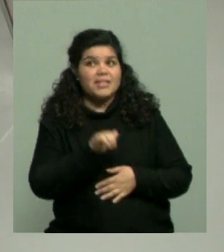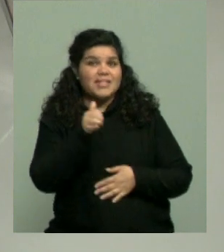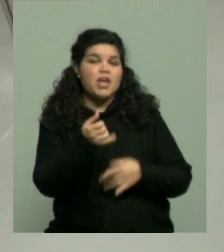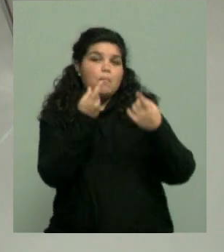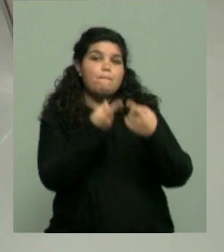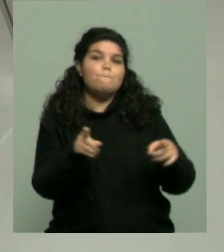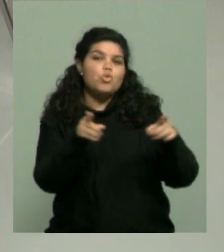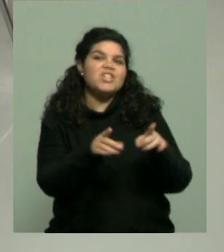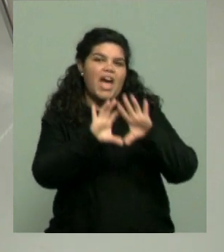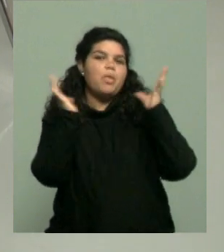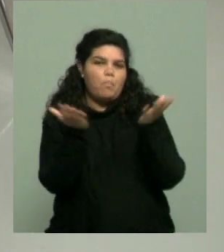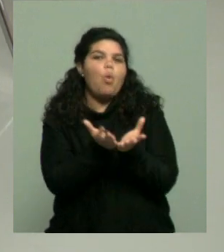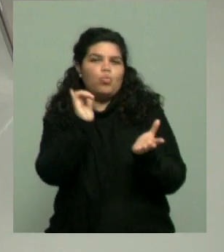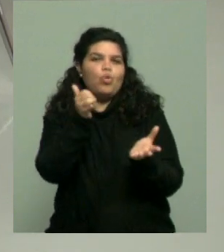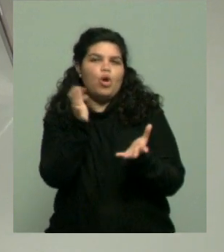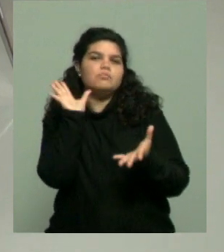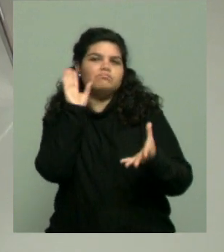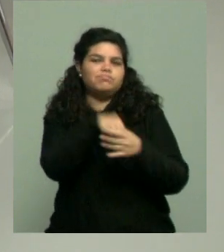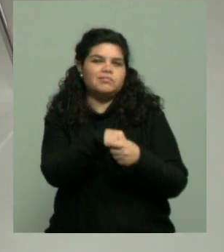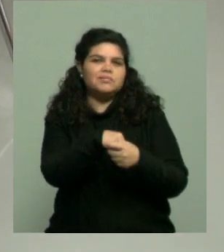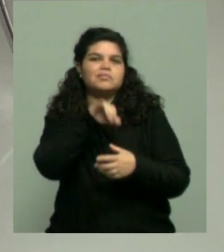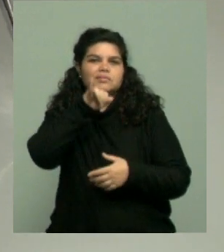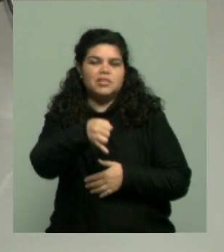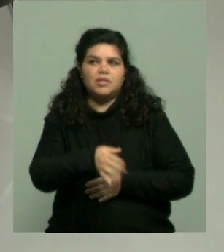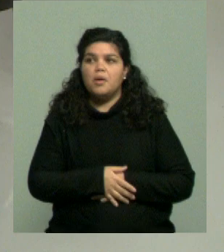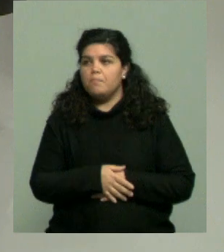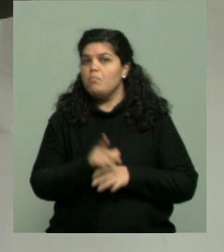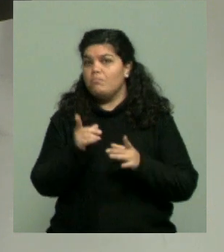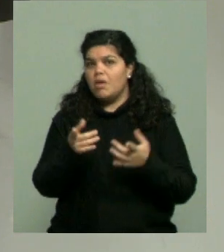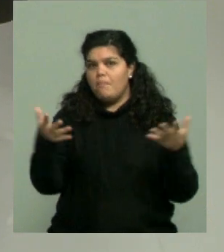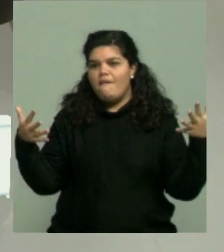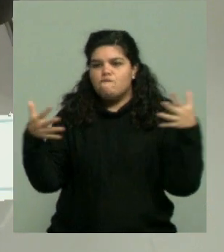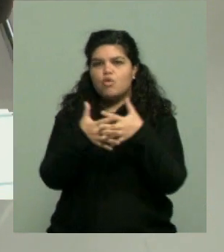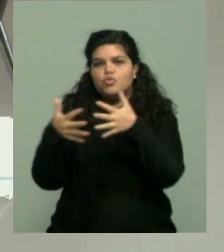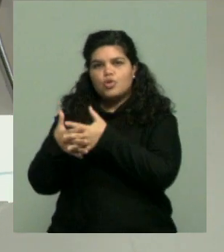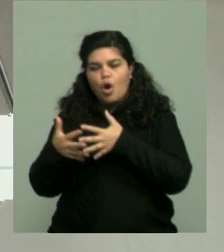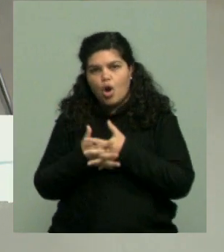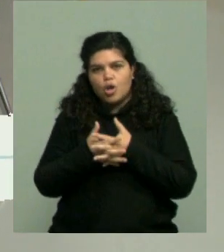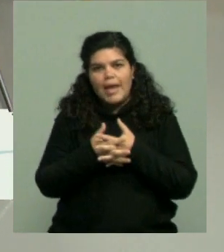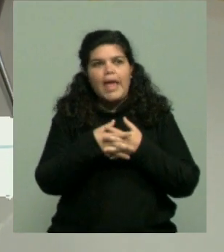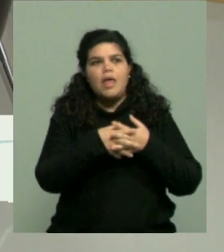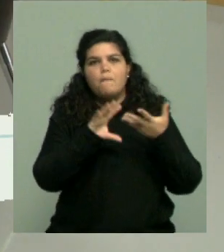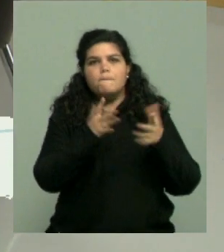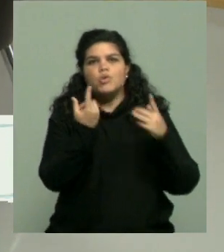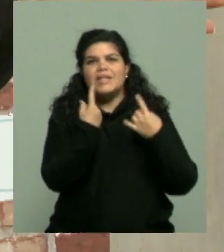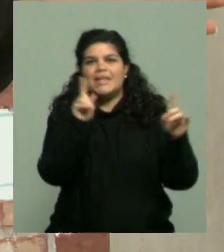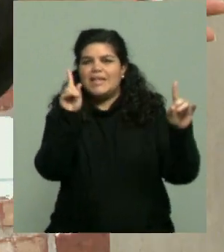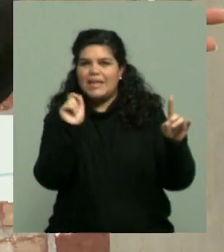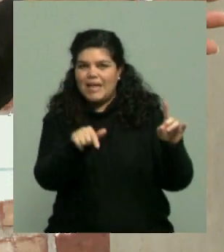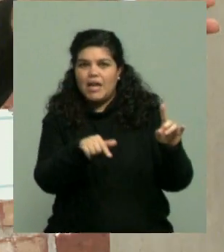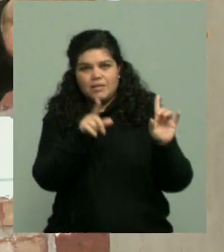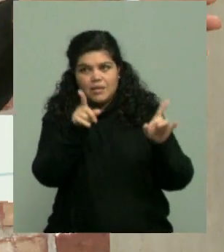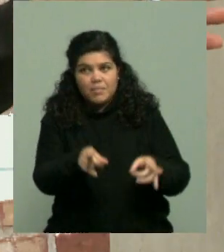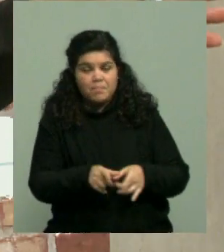Sí, puede ser. Sí. Digo, porque por la fusión, por los estilos. Uh-huh. Bueno, cuéntenle a la gente, ya que son nuevos, y decían ustedes, ese fue el debut del